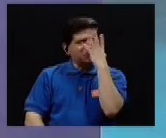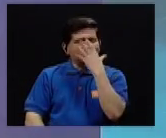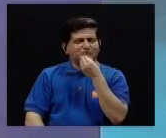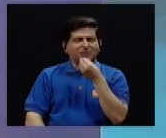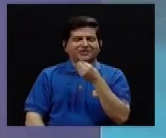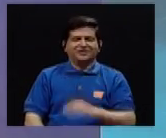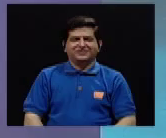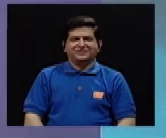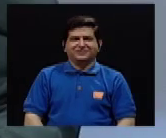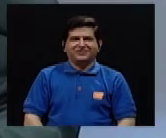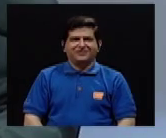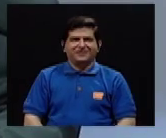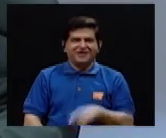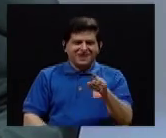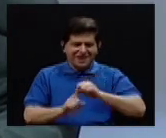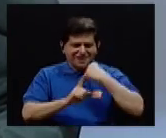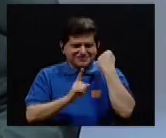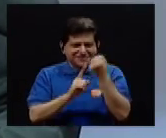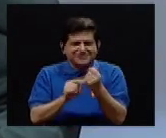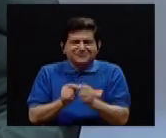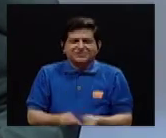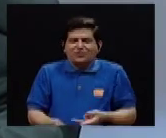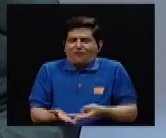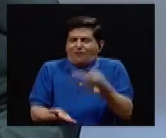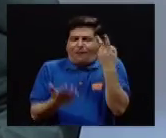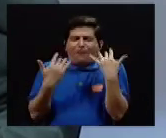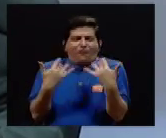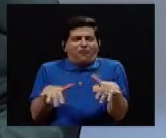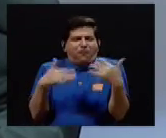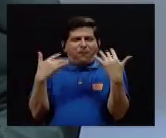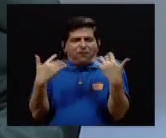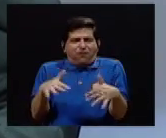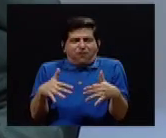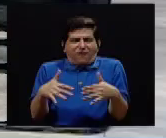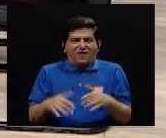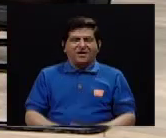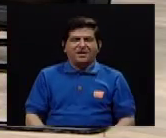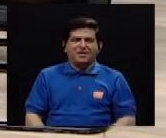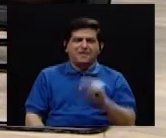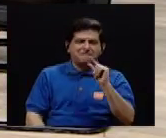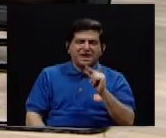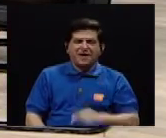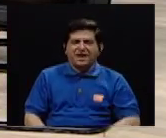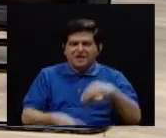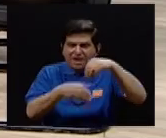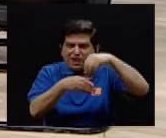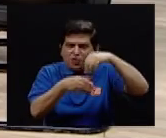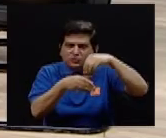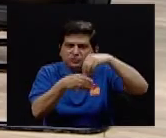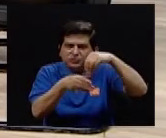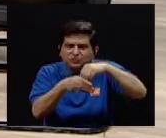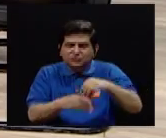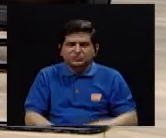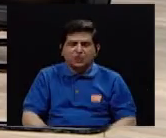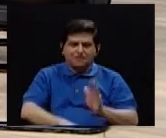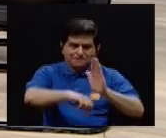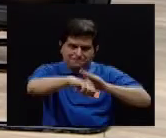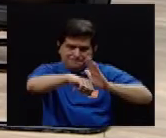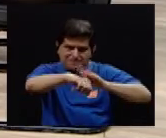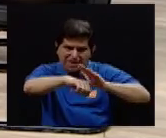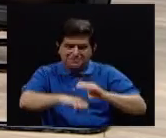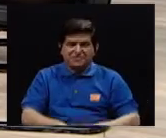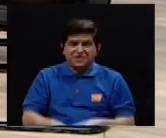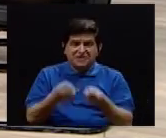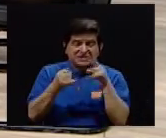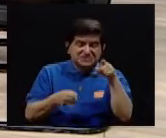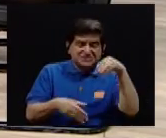muy lindo, ¿verdad? Y eso se aprecia, y porque un pequeño aporte es lo que hace